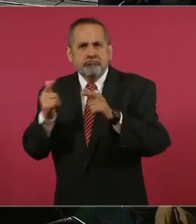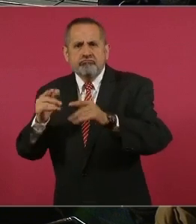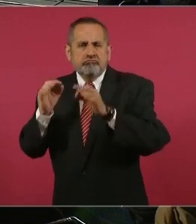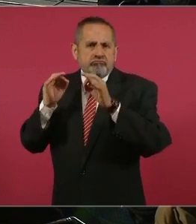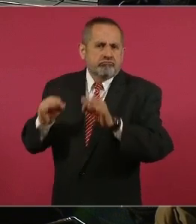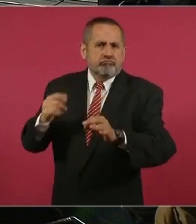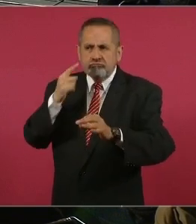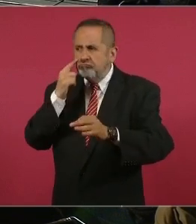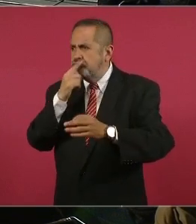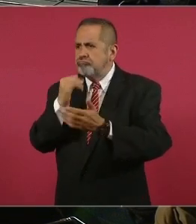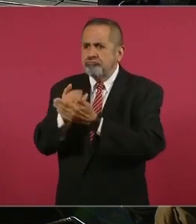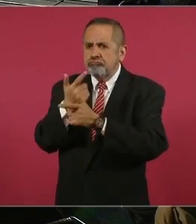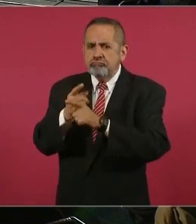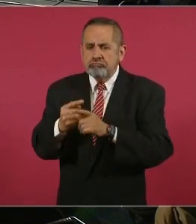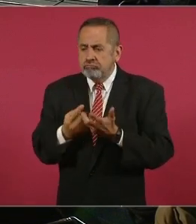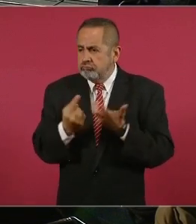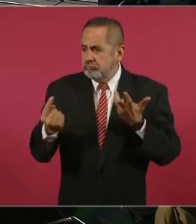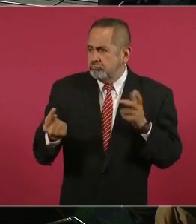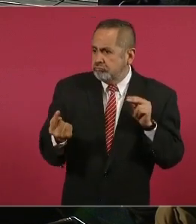la democracia